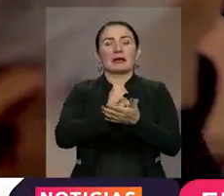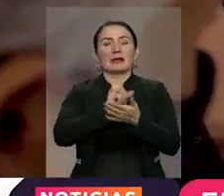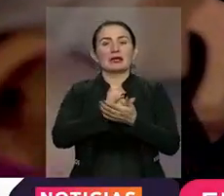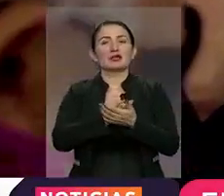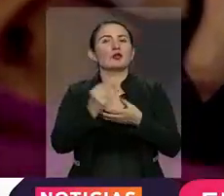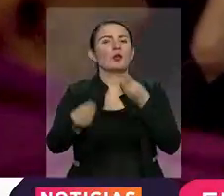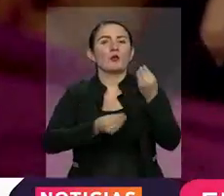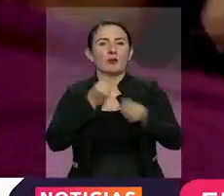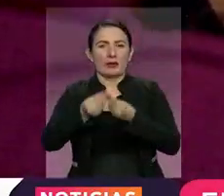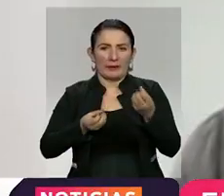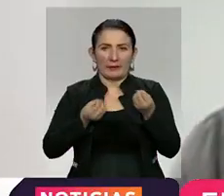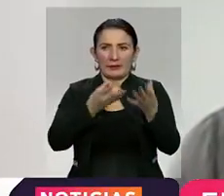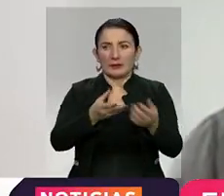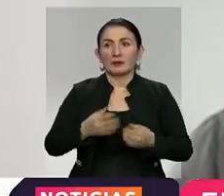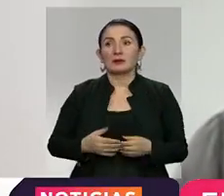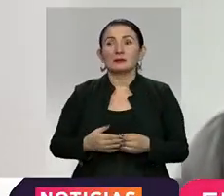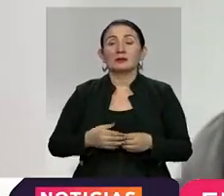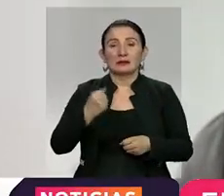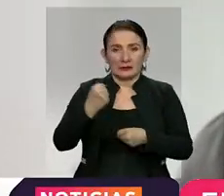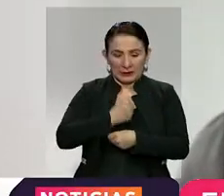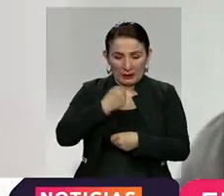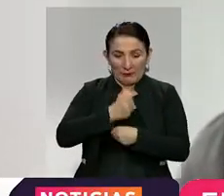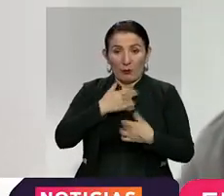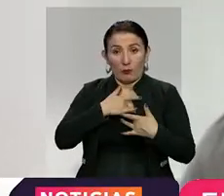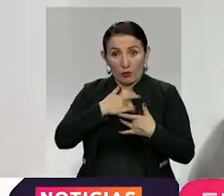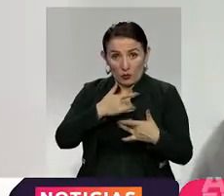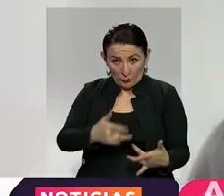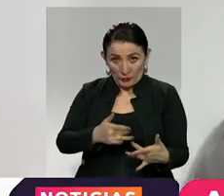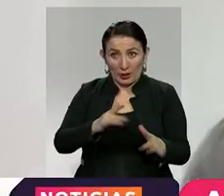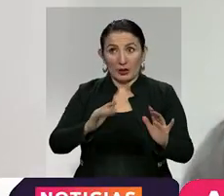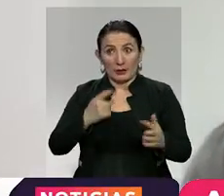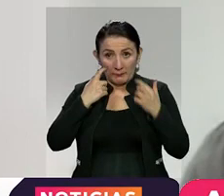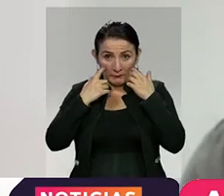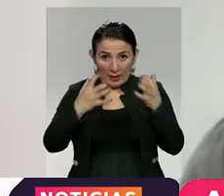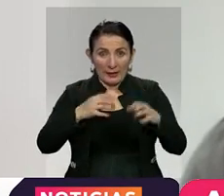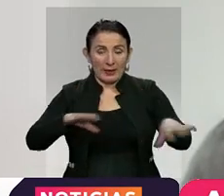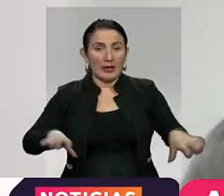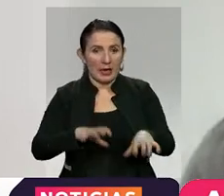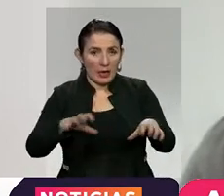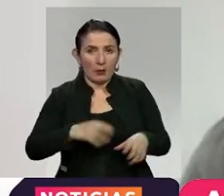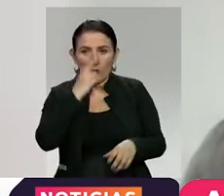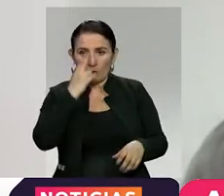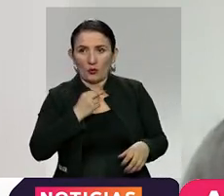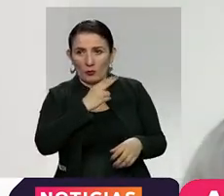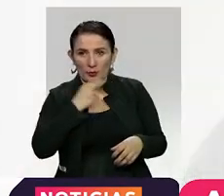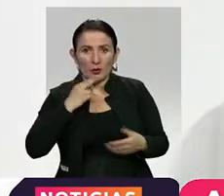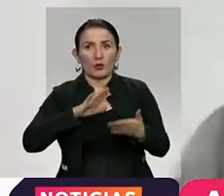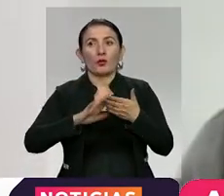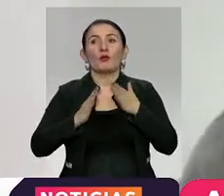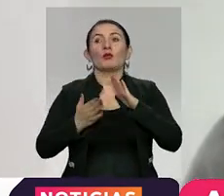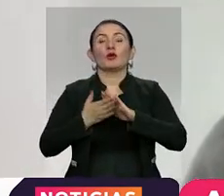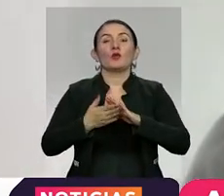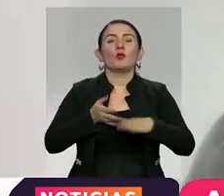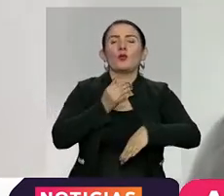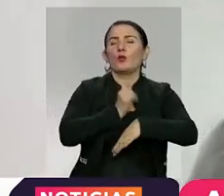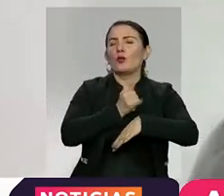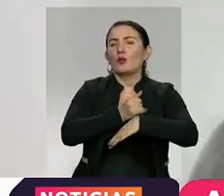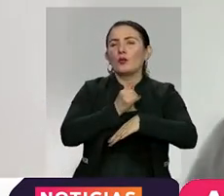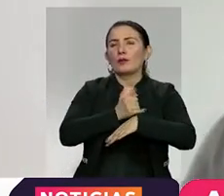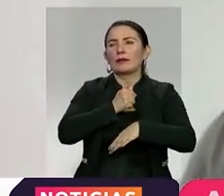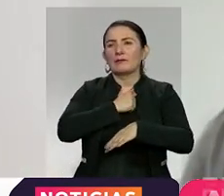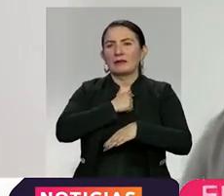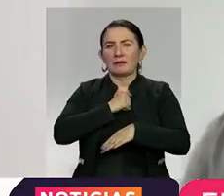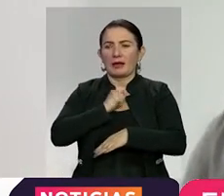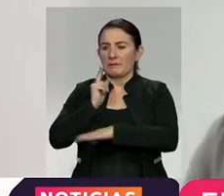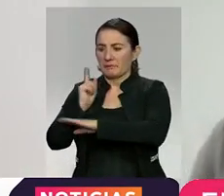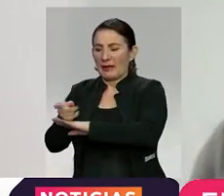que se retribuye por su labor. Hacen su trabajo voluntariamente, por eso exaltamos siempre su labor, su compromiso con las comunidades. Las juntas pueden